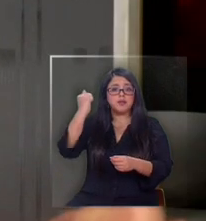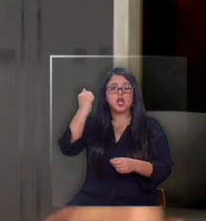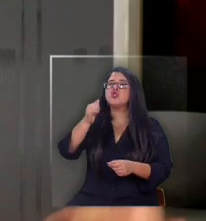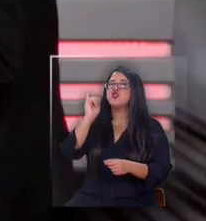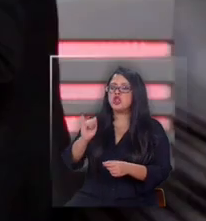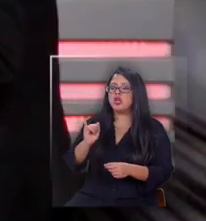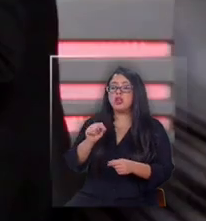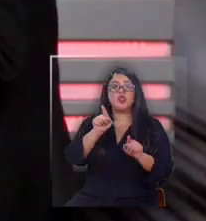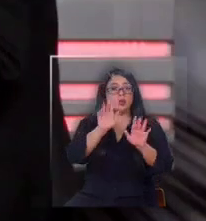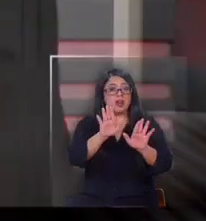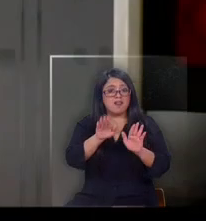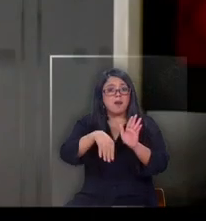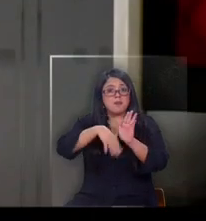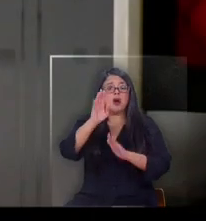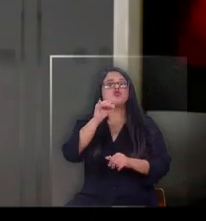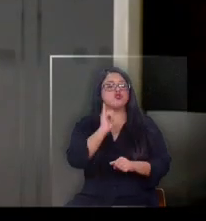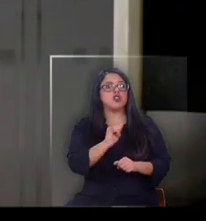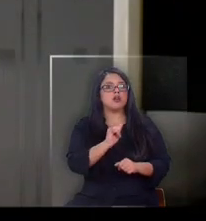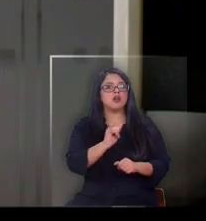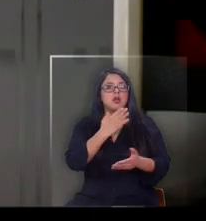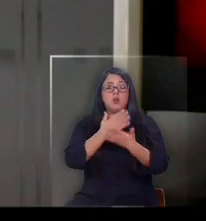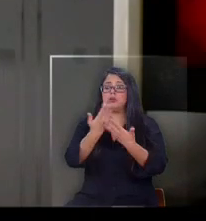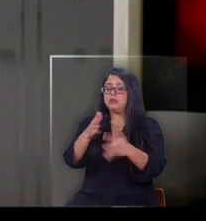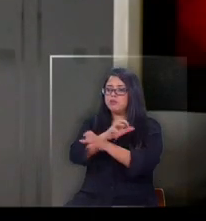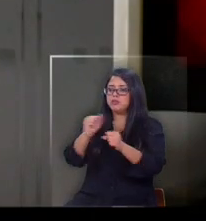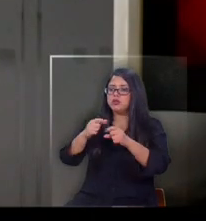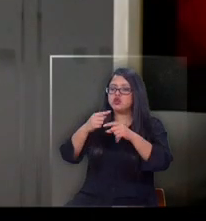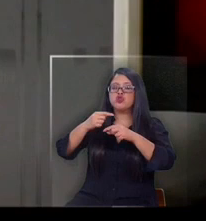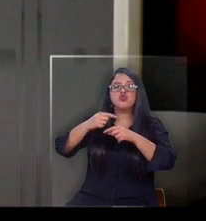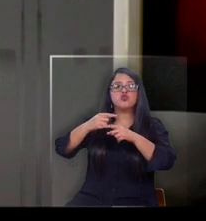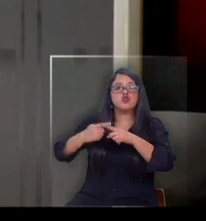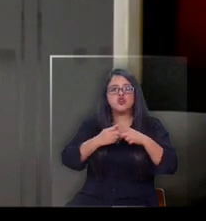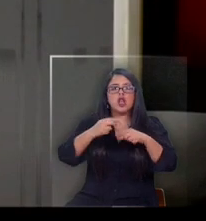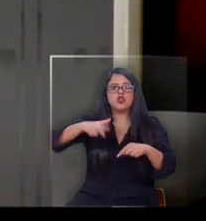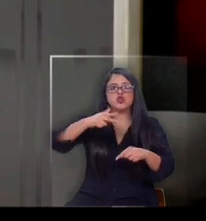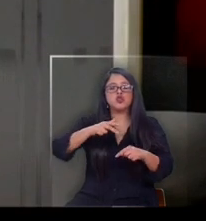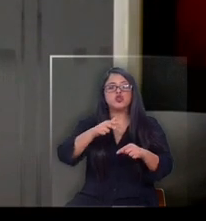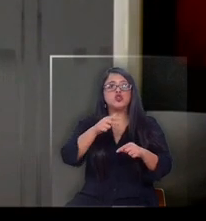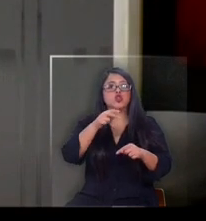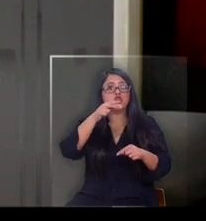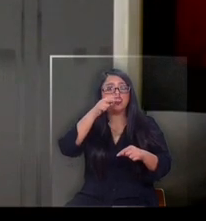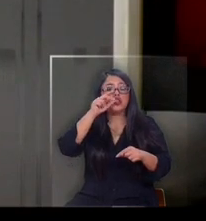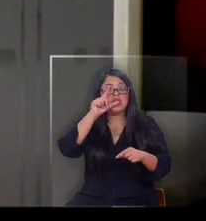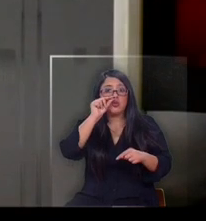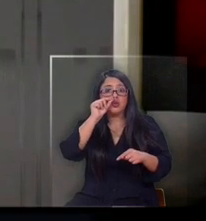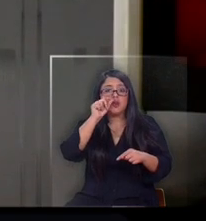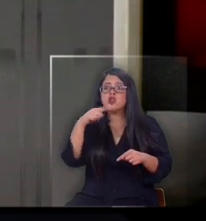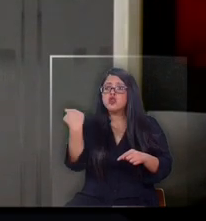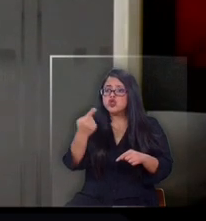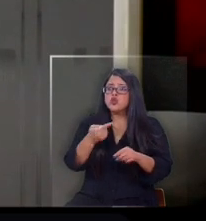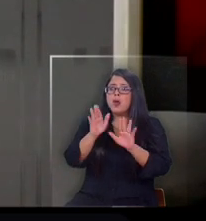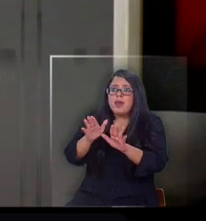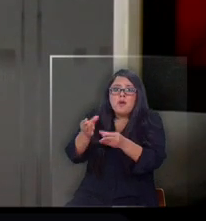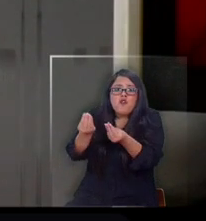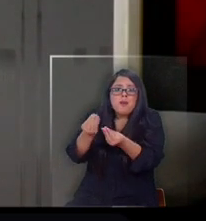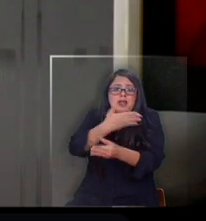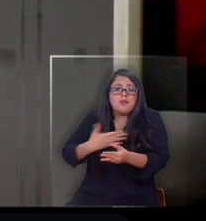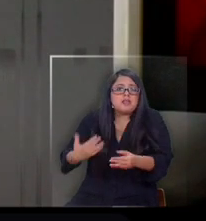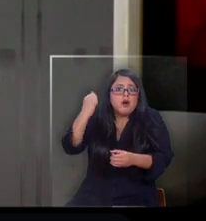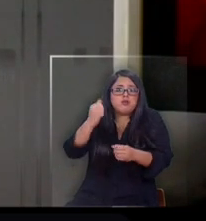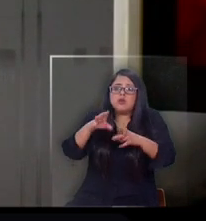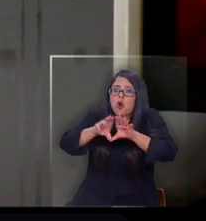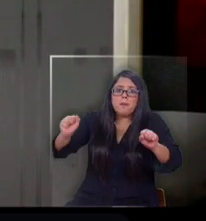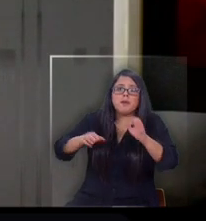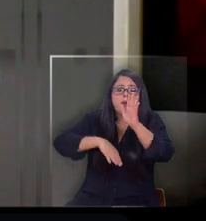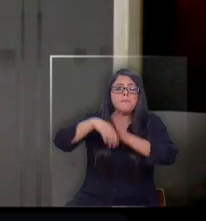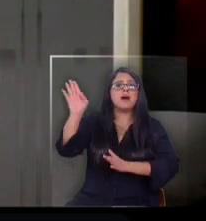esperaba mucho más? Mucho más. Cuando viene el estallido social el 18 de octubre, todos esperábamos de él más carácter, más